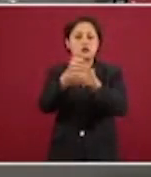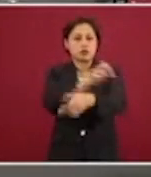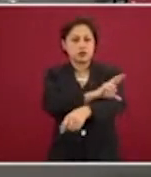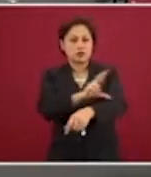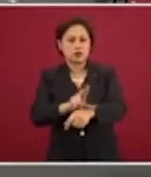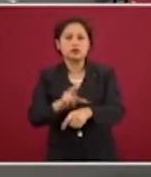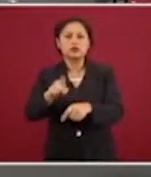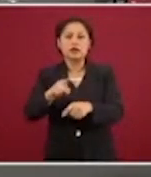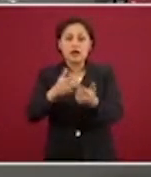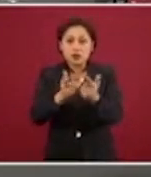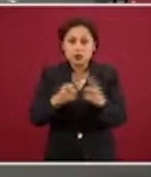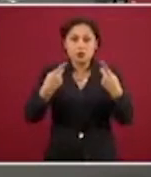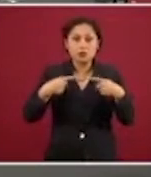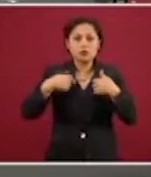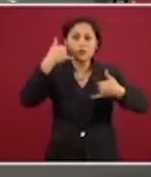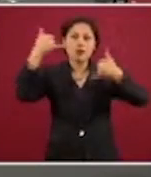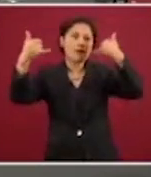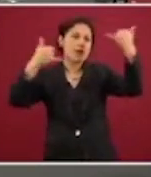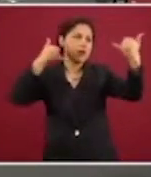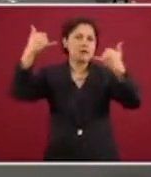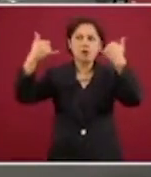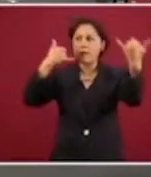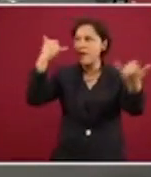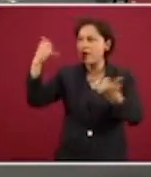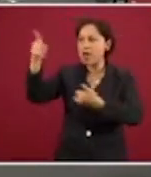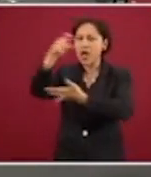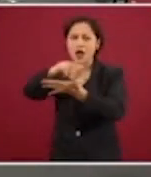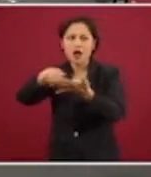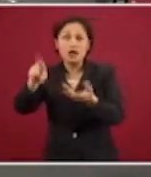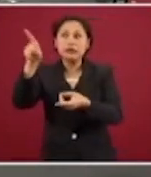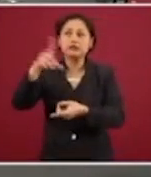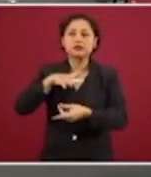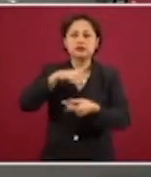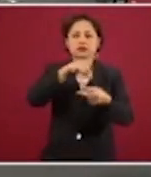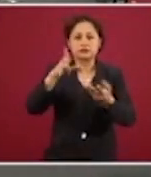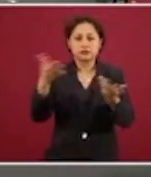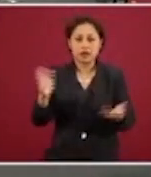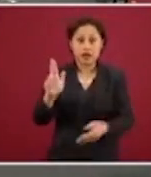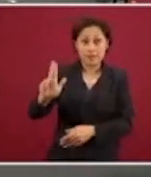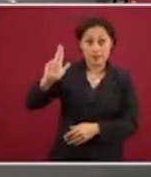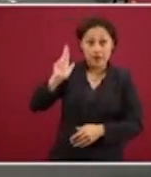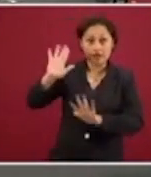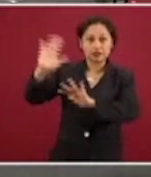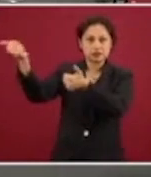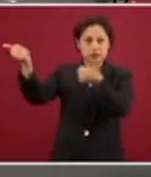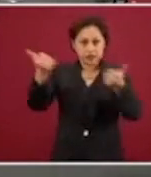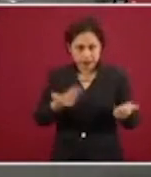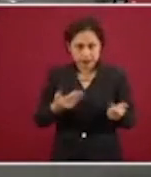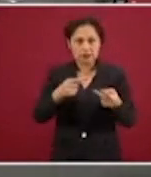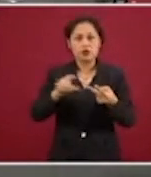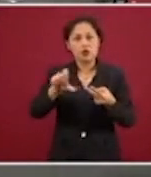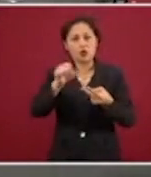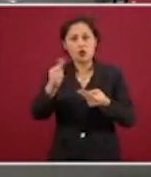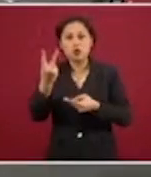permitido conseguir, localizar estos equipos y conseguirlos. Desde el martes pasado llegó el primero, ya van 2 y serán